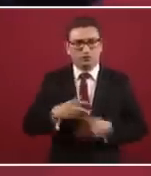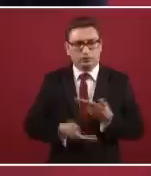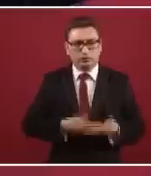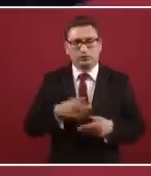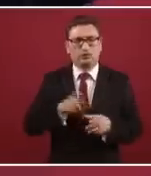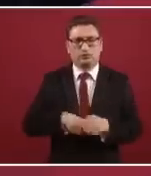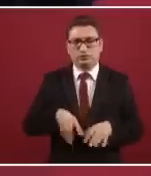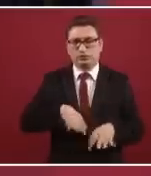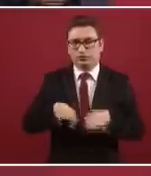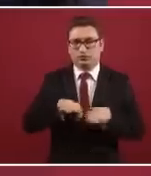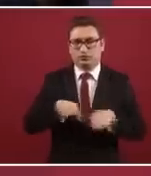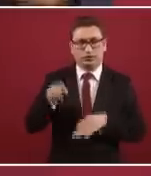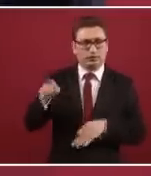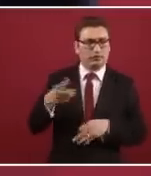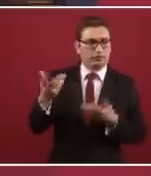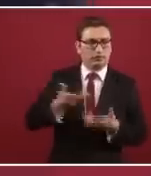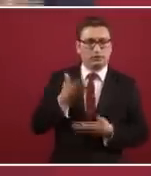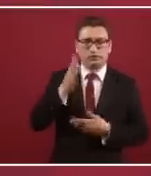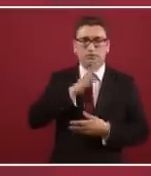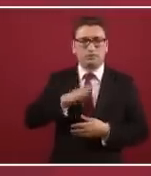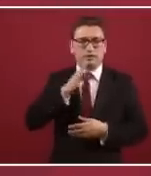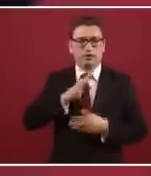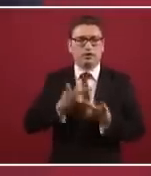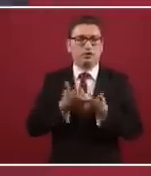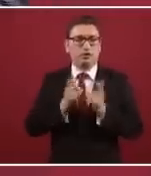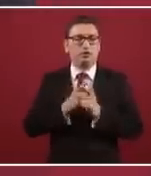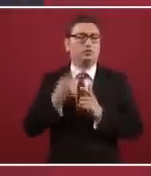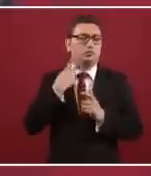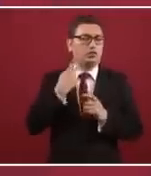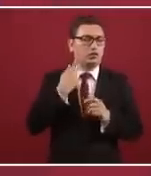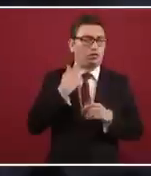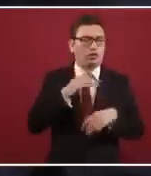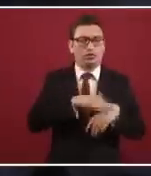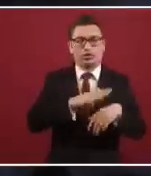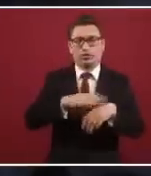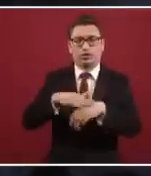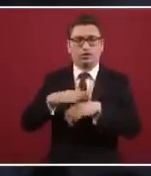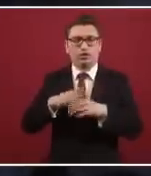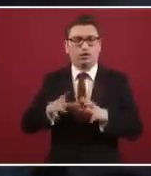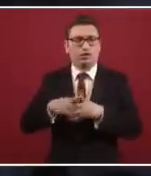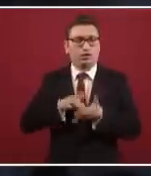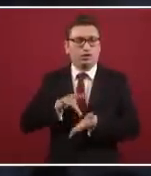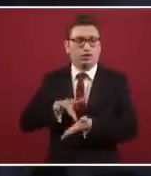está haciendo labores partidistas, hay que denunciarlo.